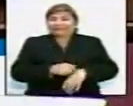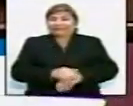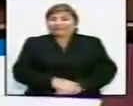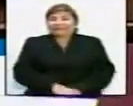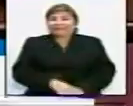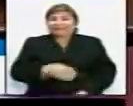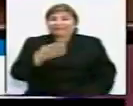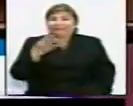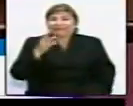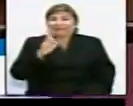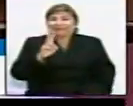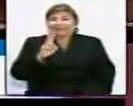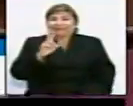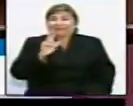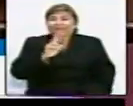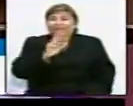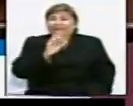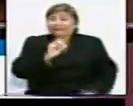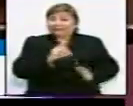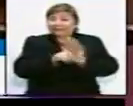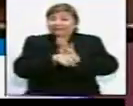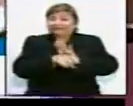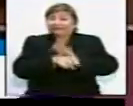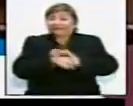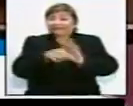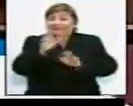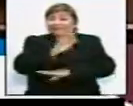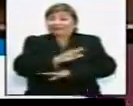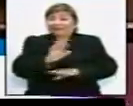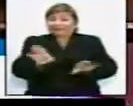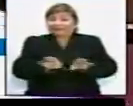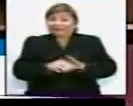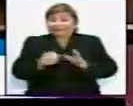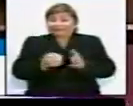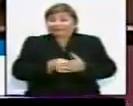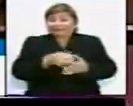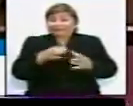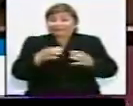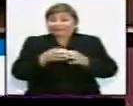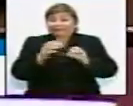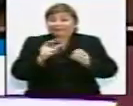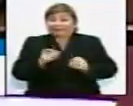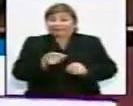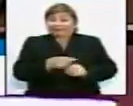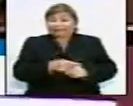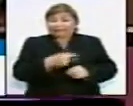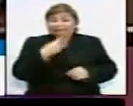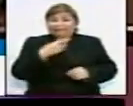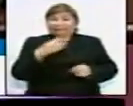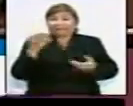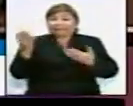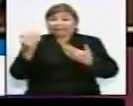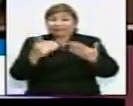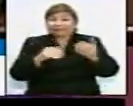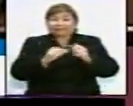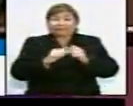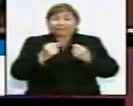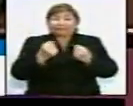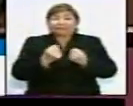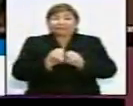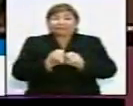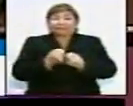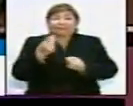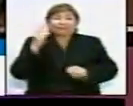las 14:20 de la tarde, se levanta la sesión. Señores congresistas, estamos convocando a sesión para el